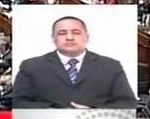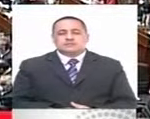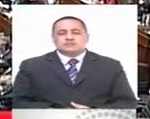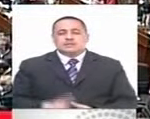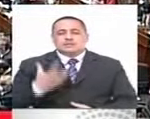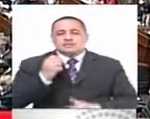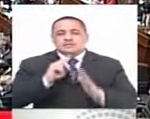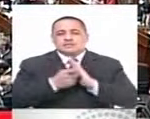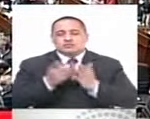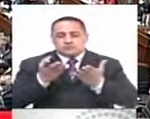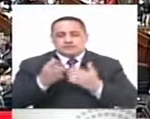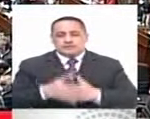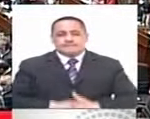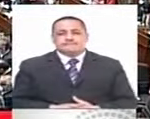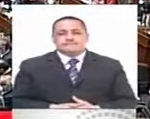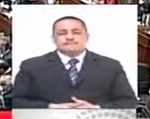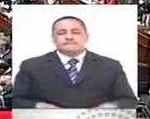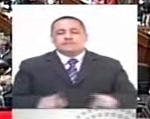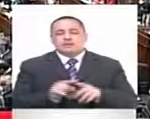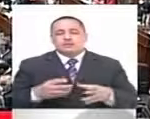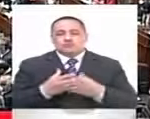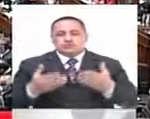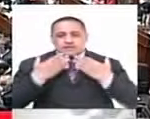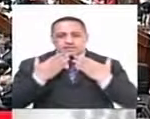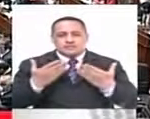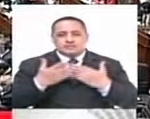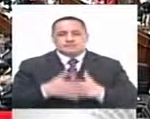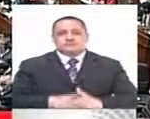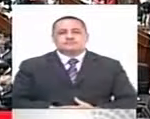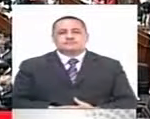30 segundos, congresista. Estudio, muchas gracias.